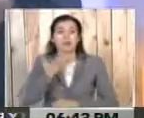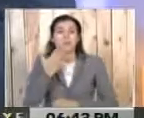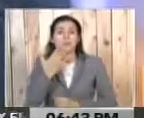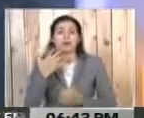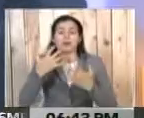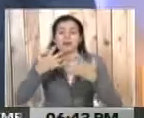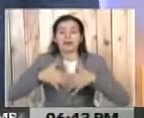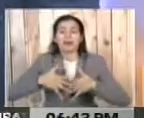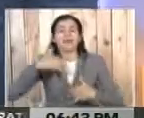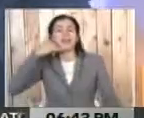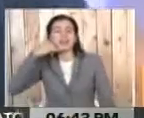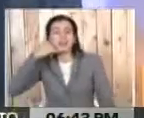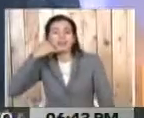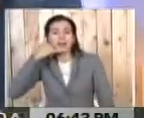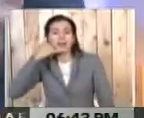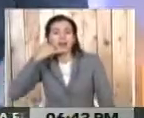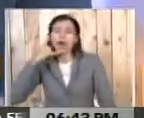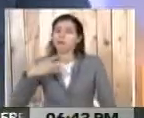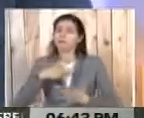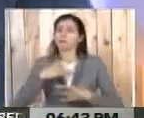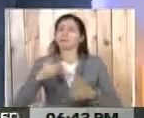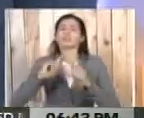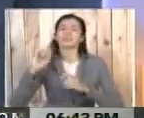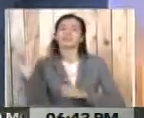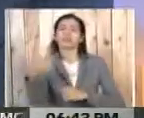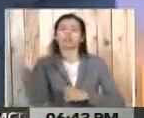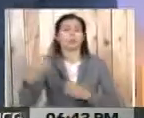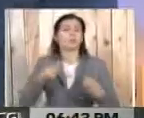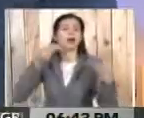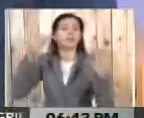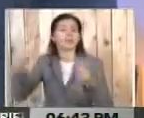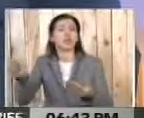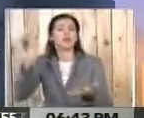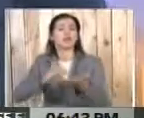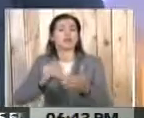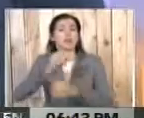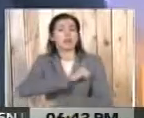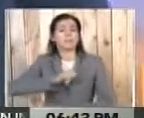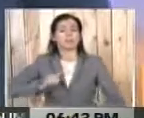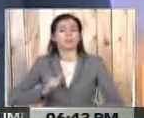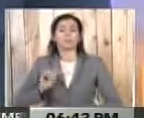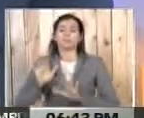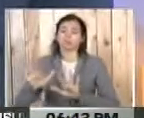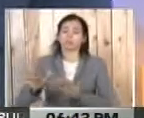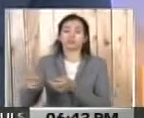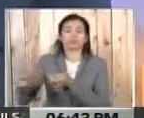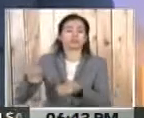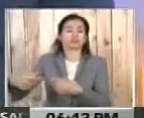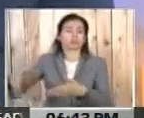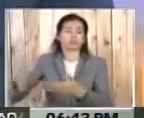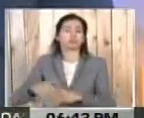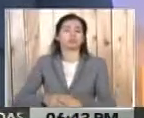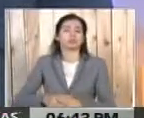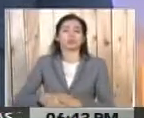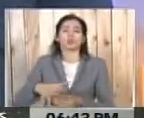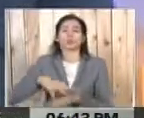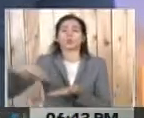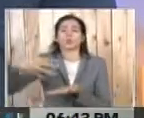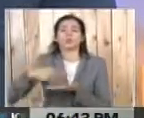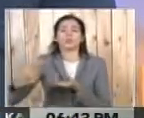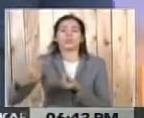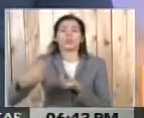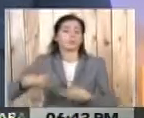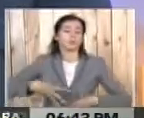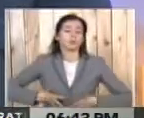interés general, porque lo va a tener el Estado. Vamos a entregárselo al sector privado, vamos a devolvérselo para que el sector privado se siga llevando las ganancias como se llevaban los